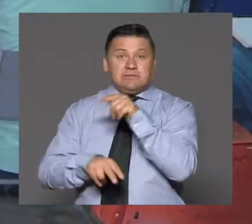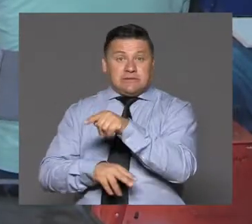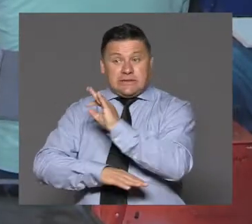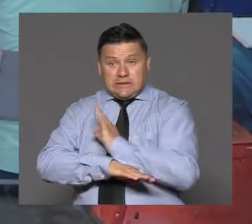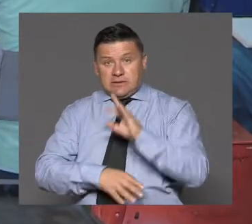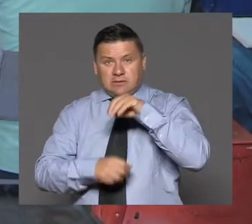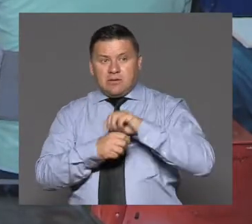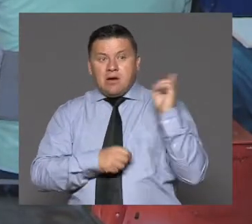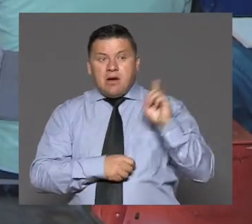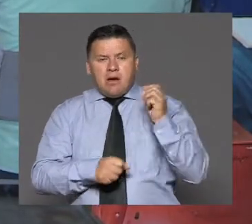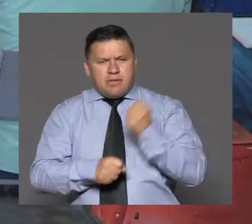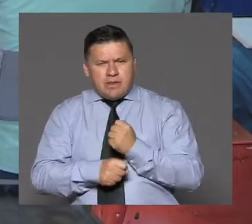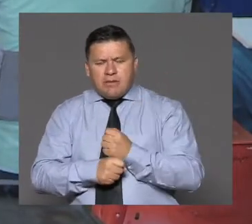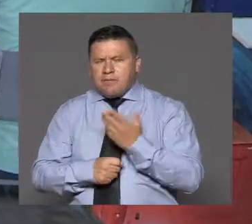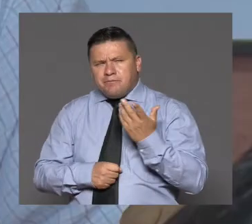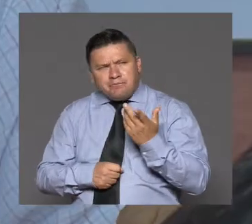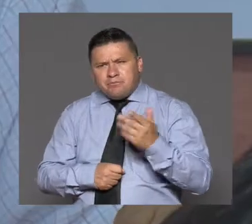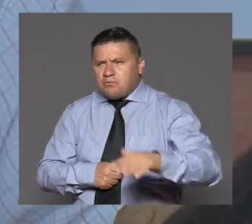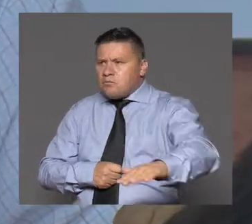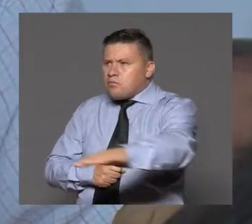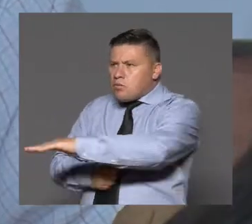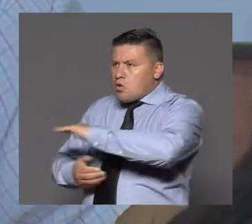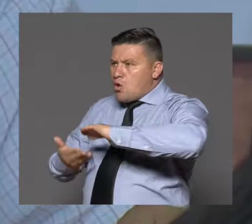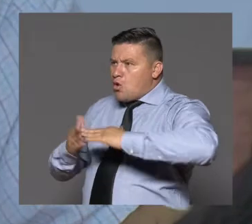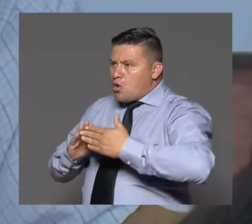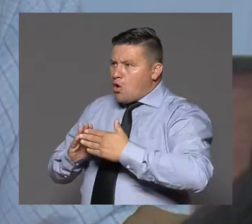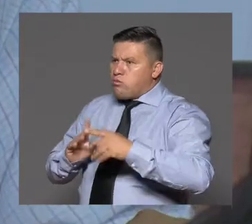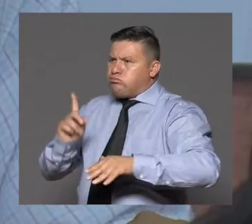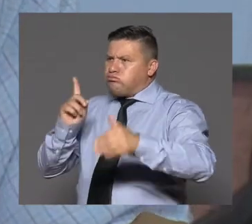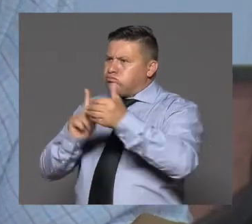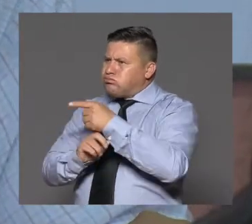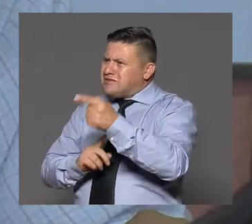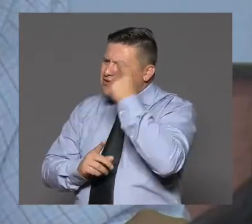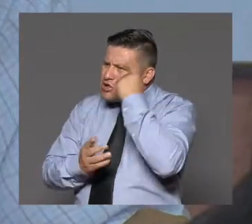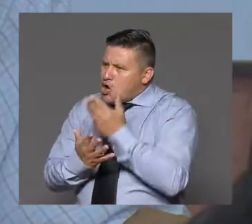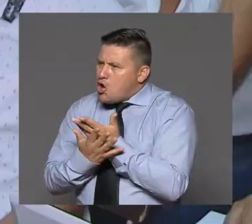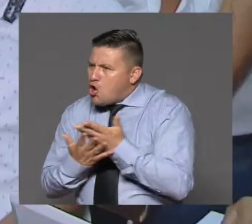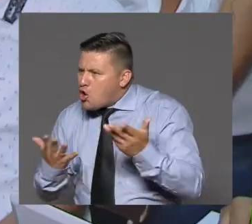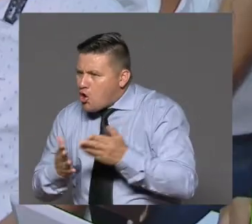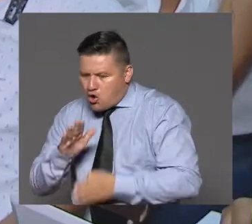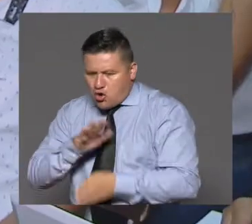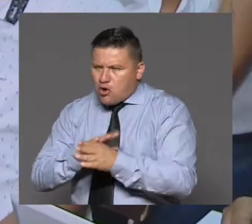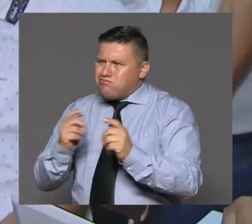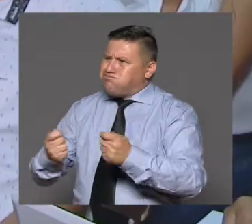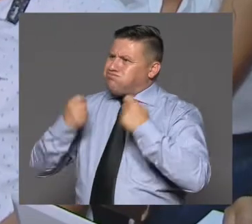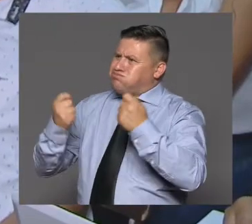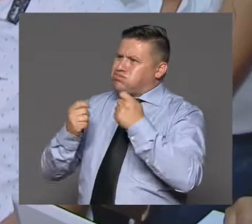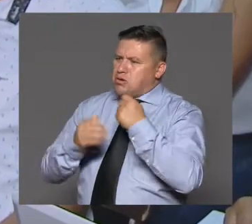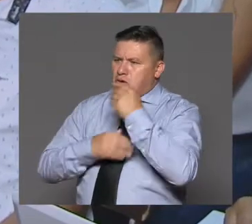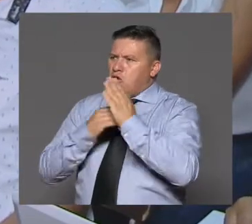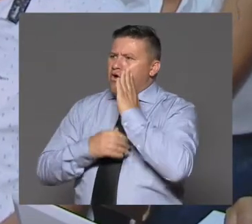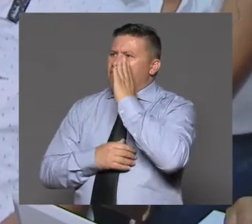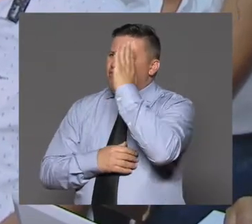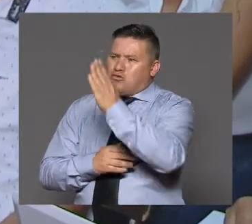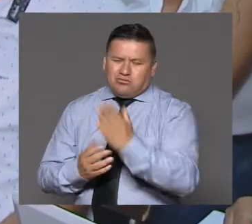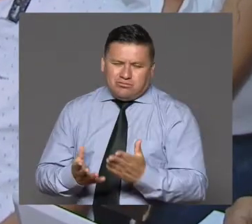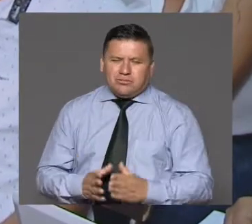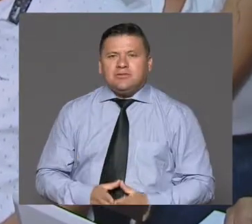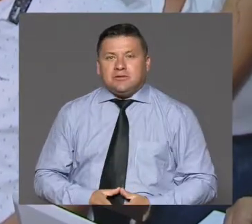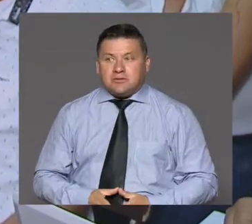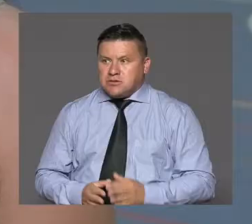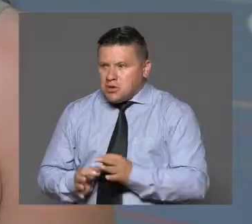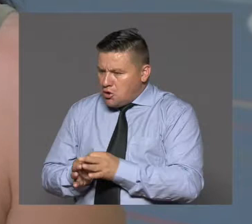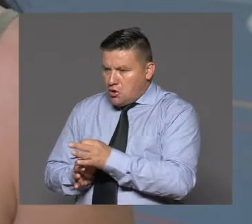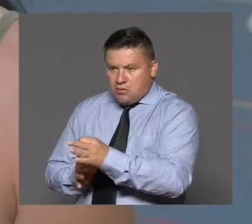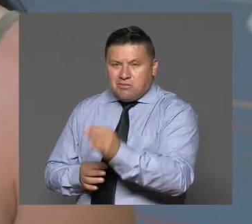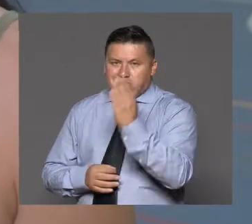desde hace varios años para que sus pobladores tengan a su alcance todos los elementos que continúen fomentando el progreso de su región. Este